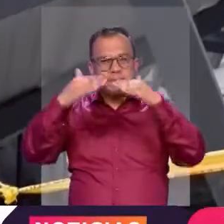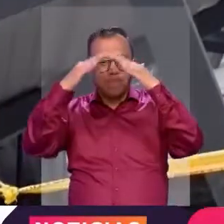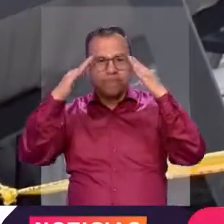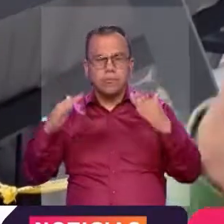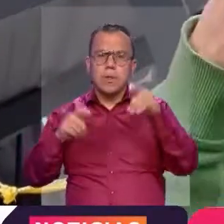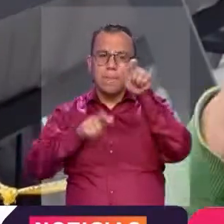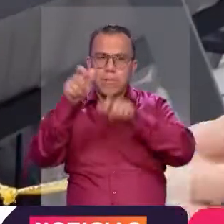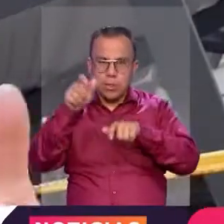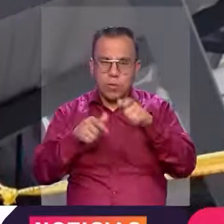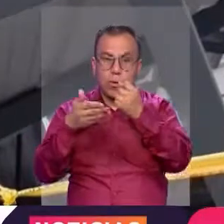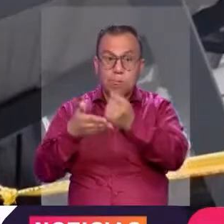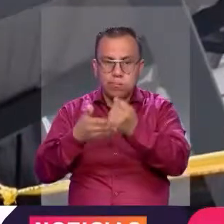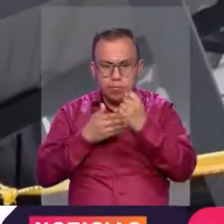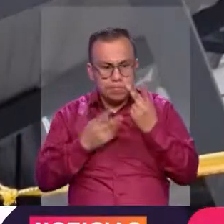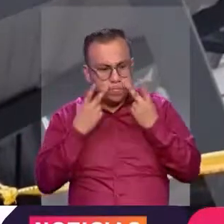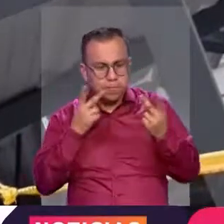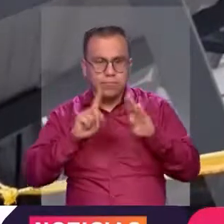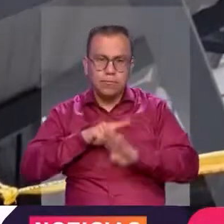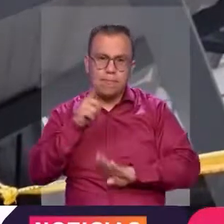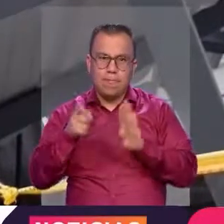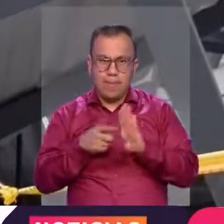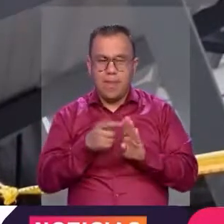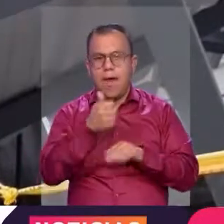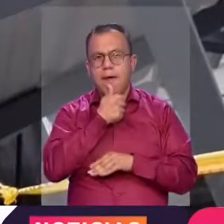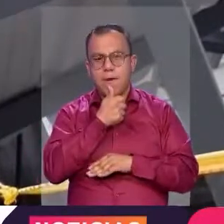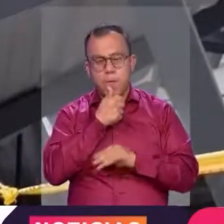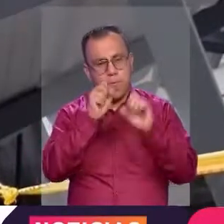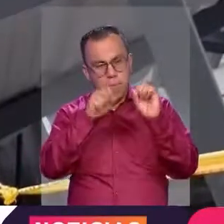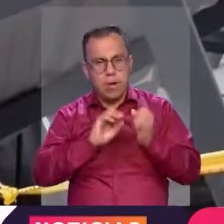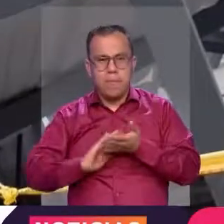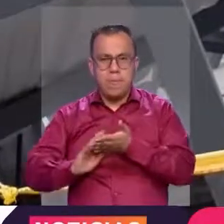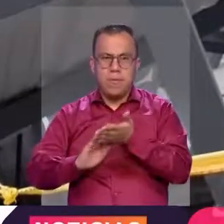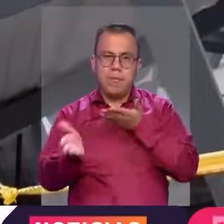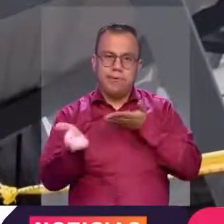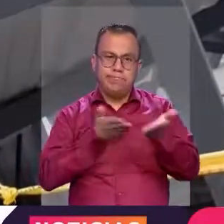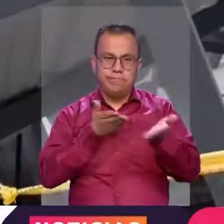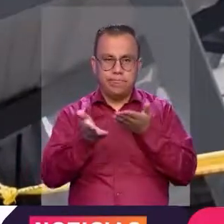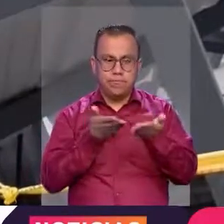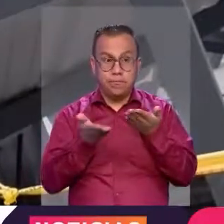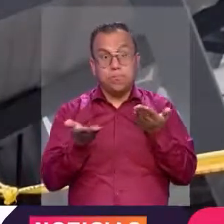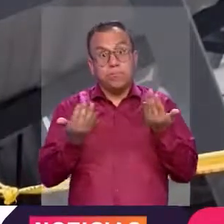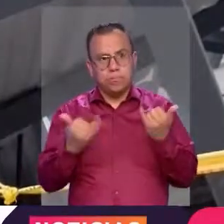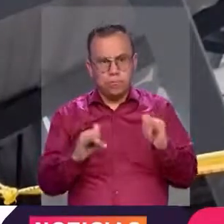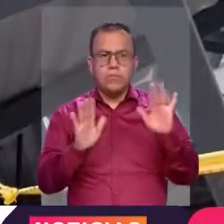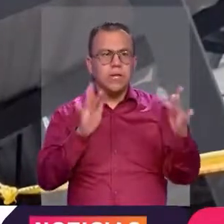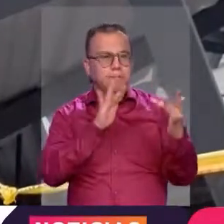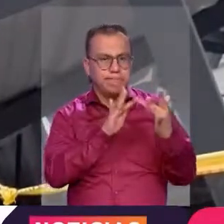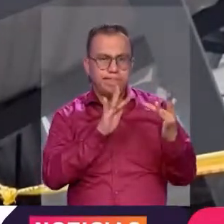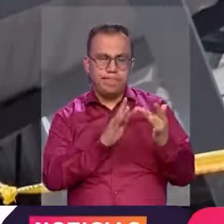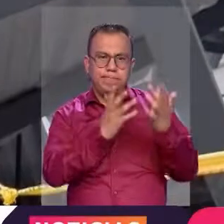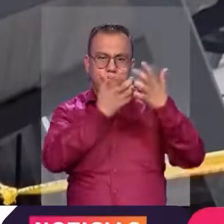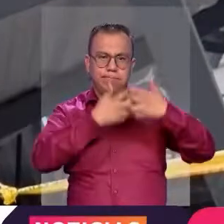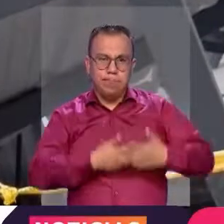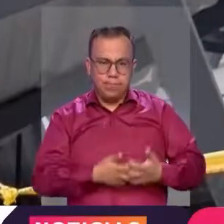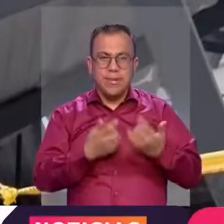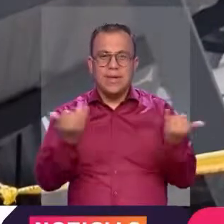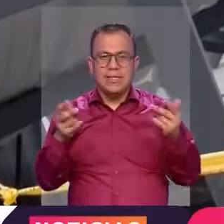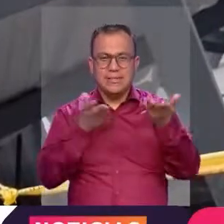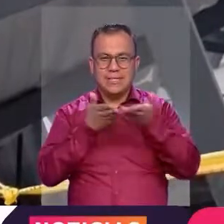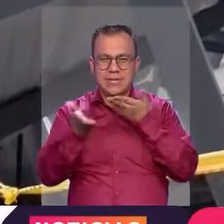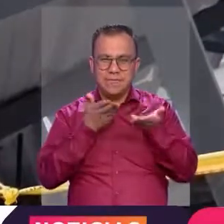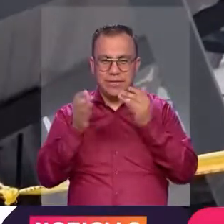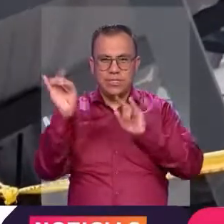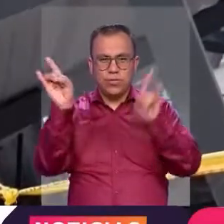una persona que nos ayude a mirar todo el tema hidráulico para poder restablecer el servicio. Ya nos comunicamos con el operador de cable para